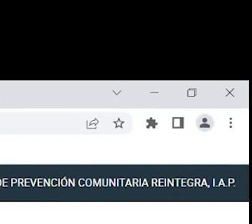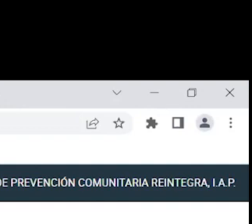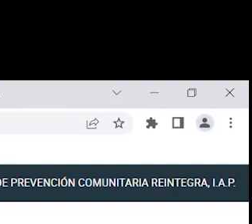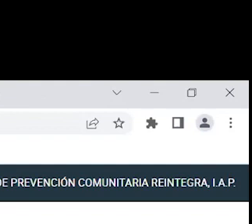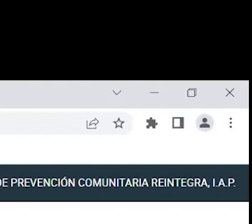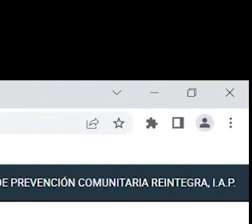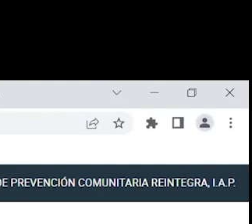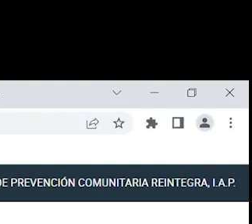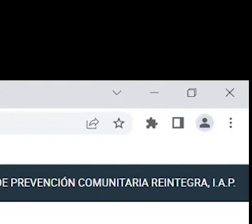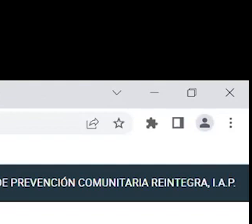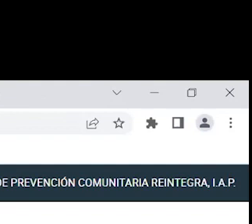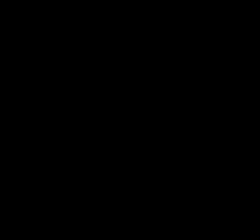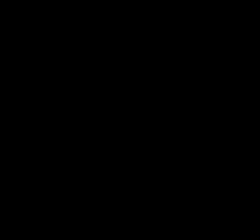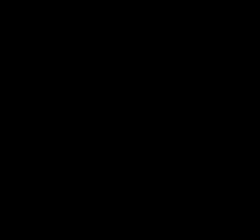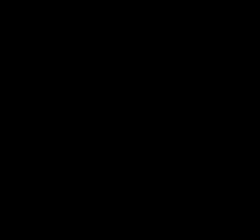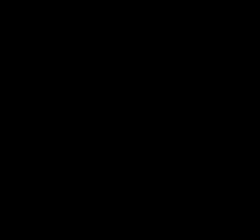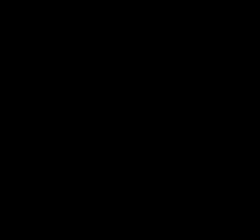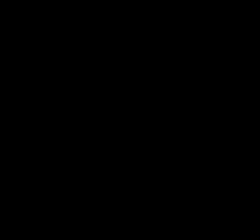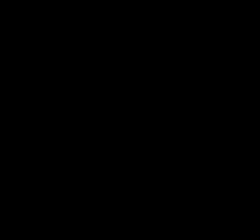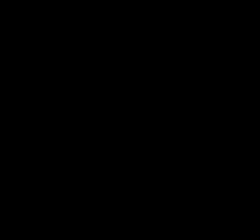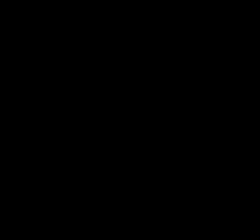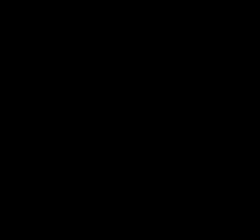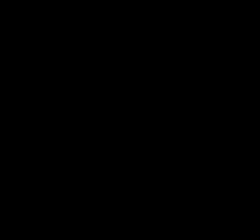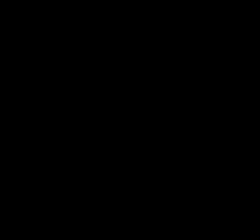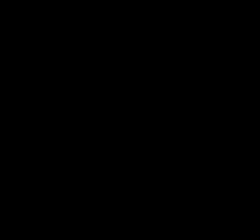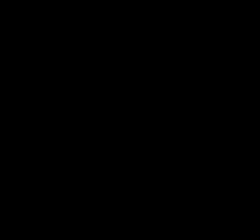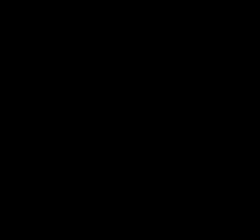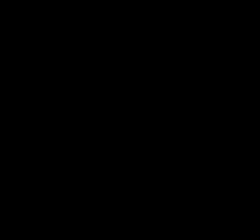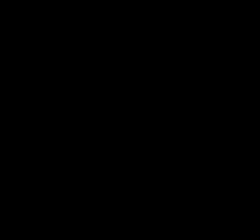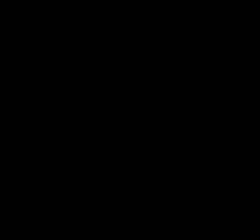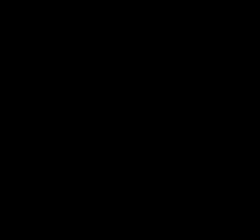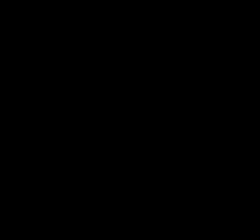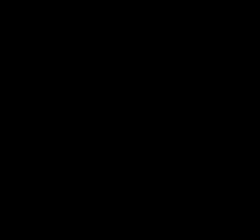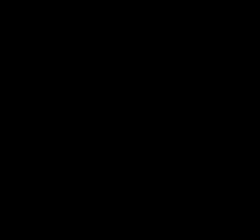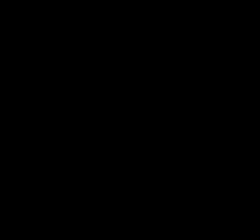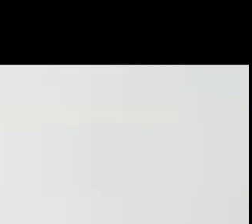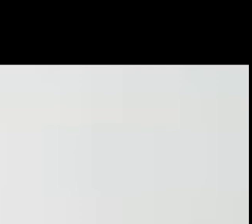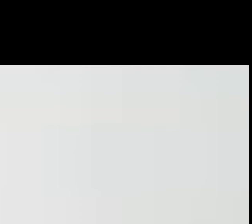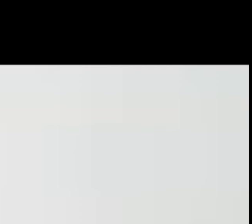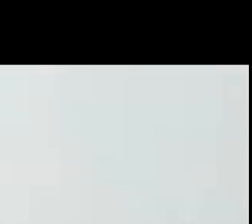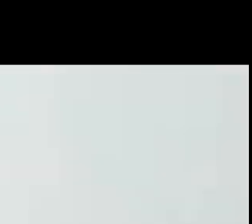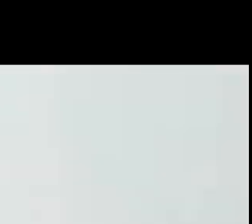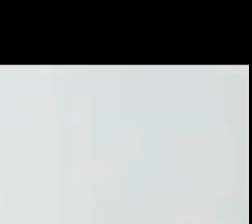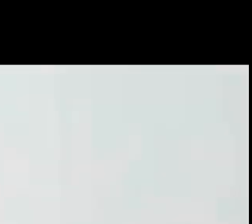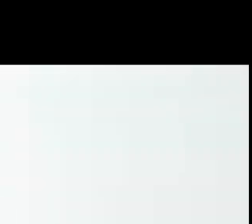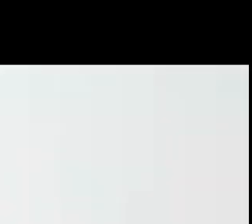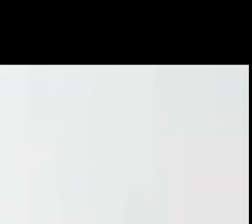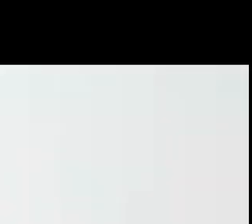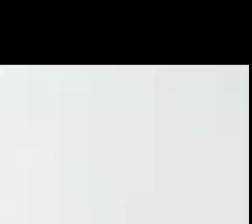Déjenme tener esta y ponerles la última parte que es